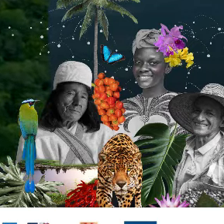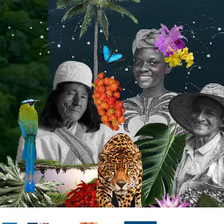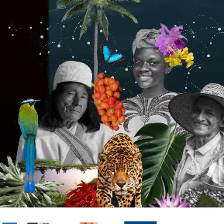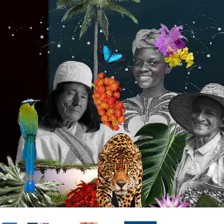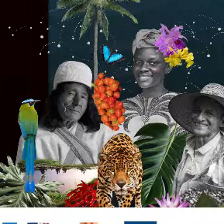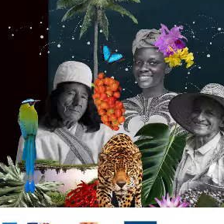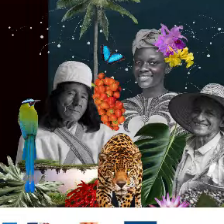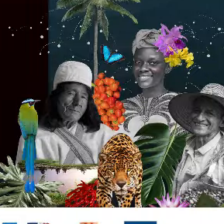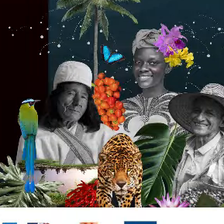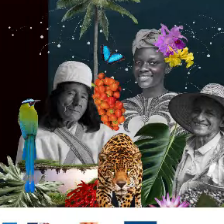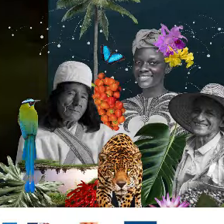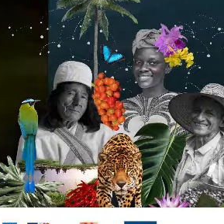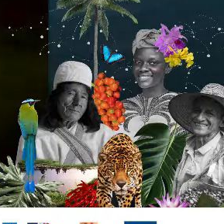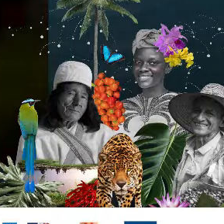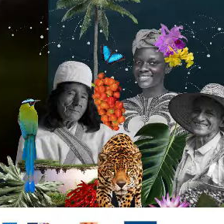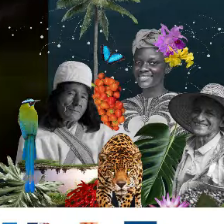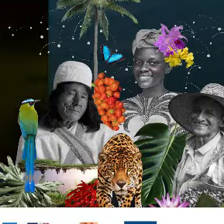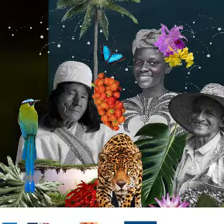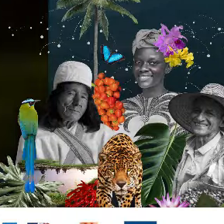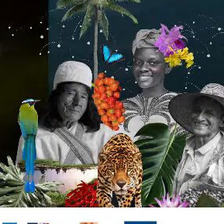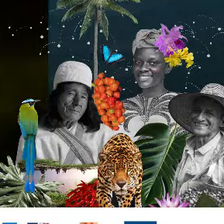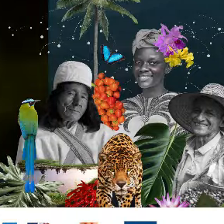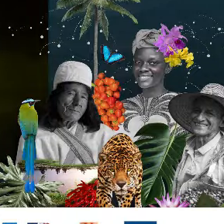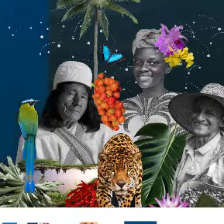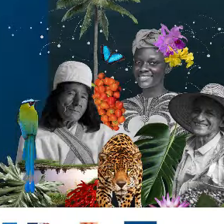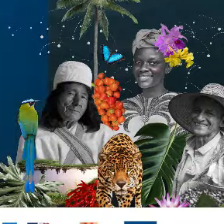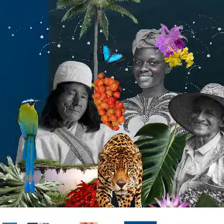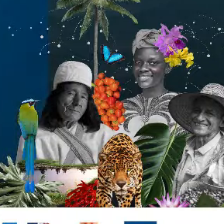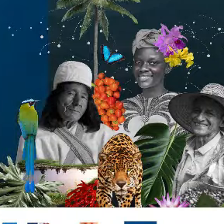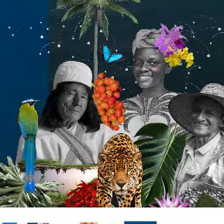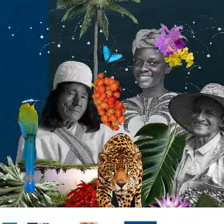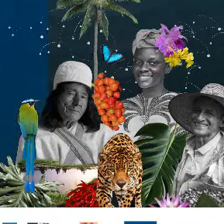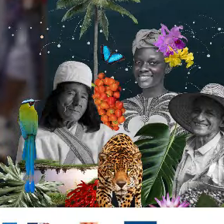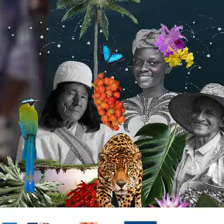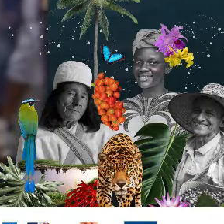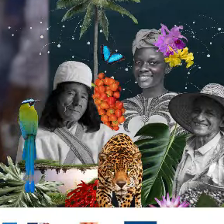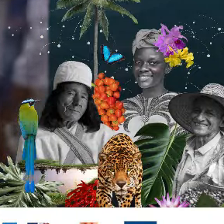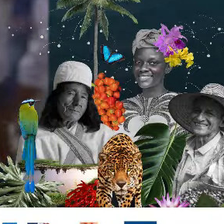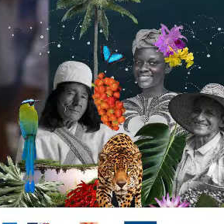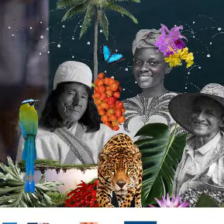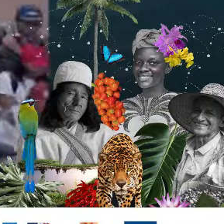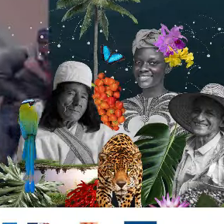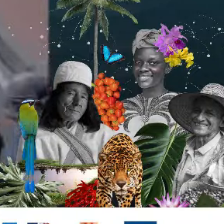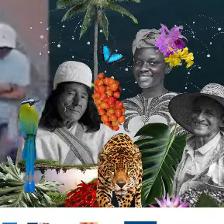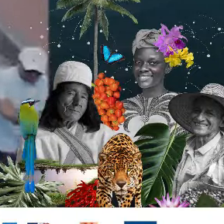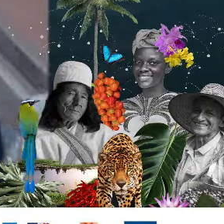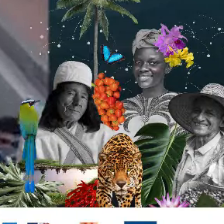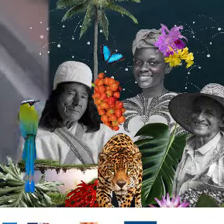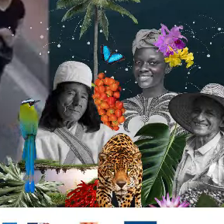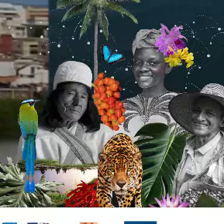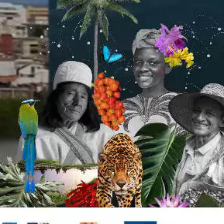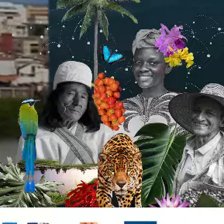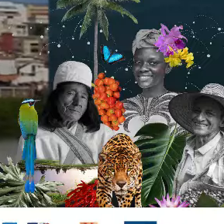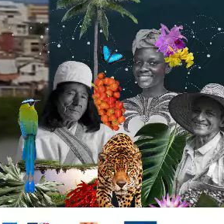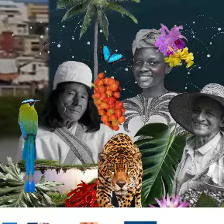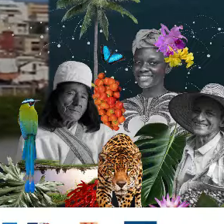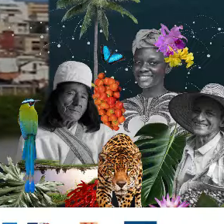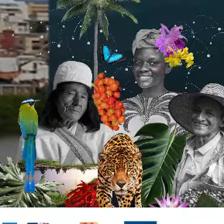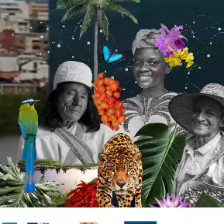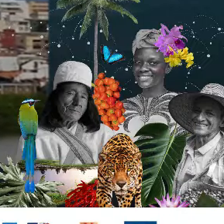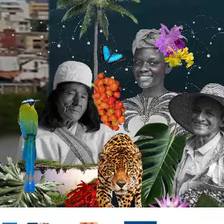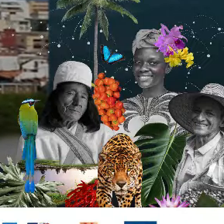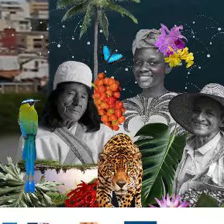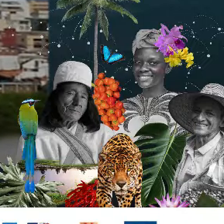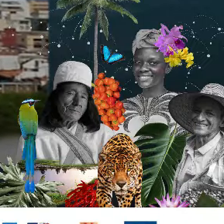mostrando su compromiso con la protección y conservación de la naturaleza del planeta. Hagamos juntos la diferencia.